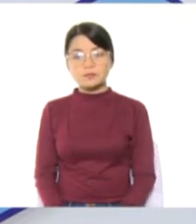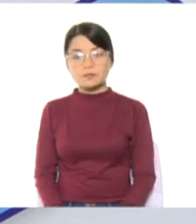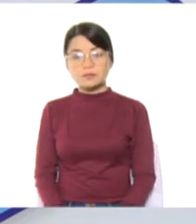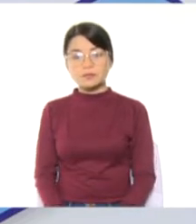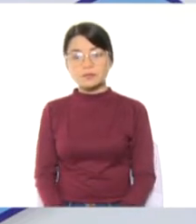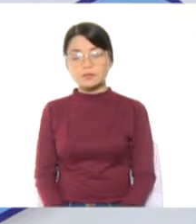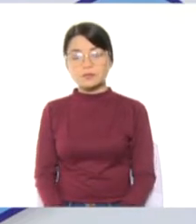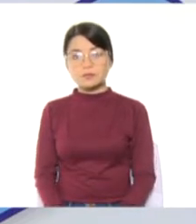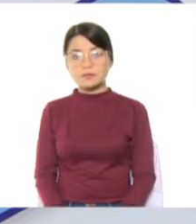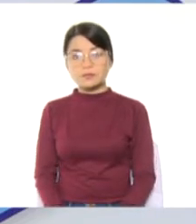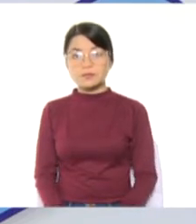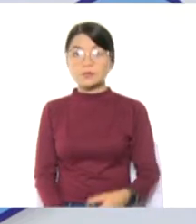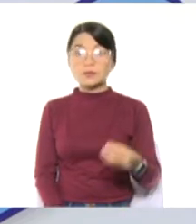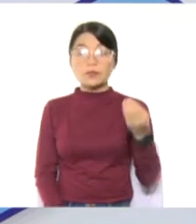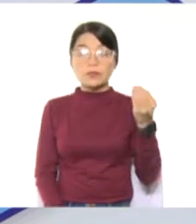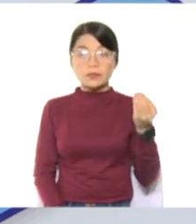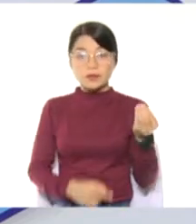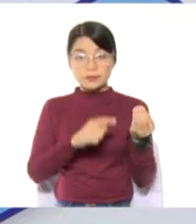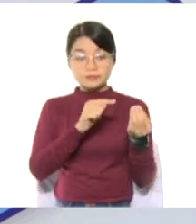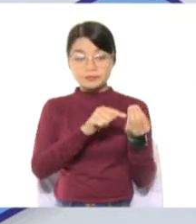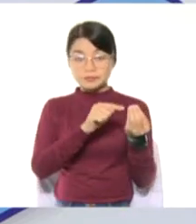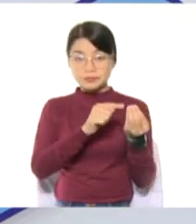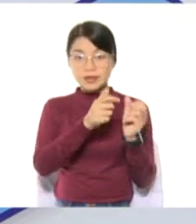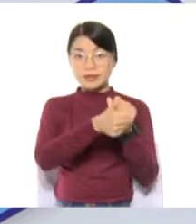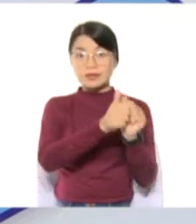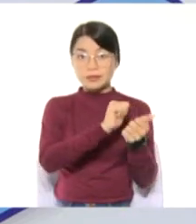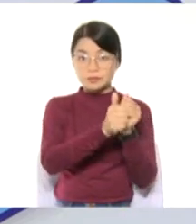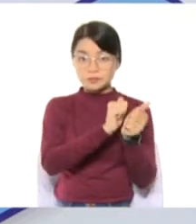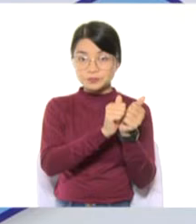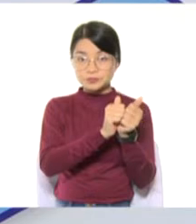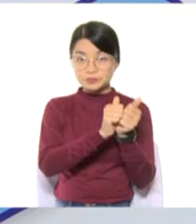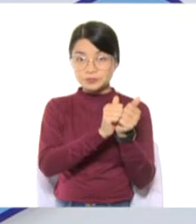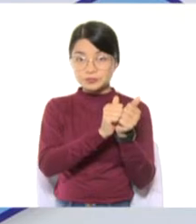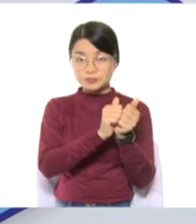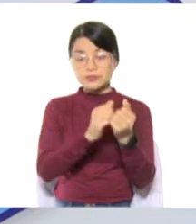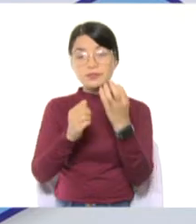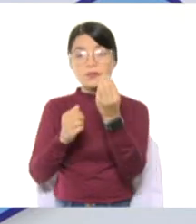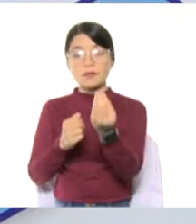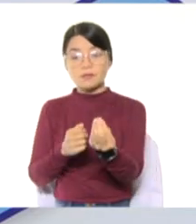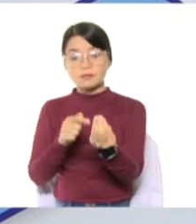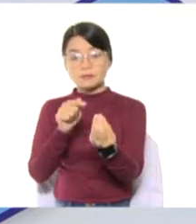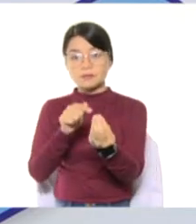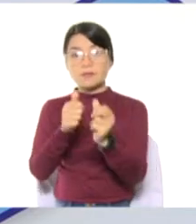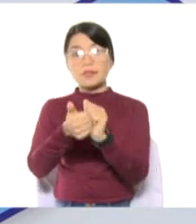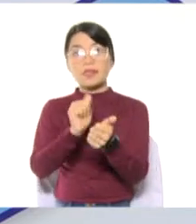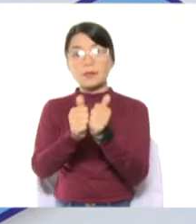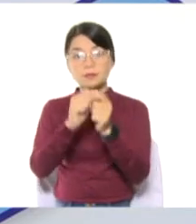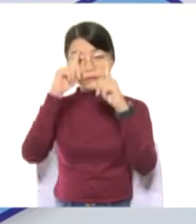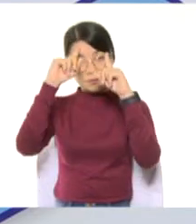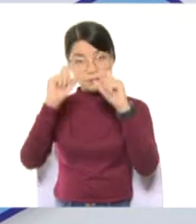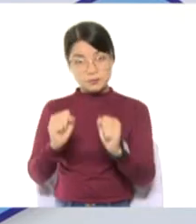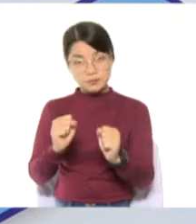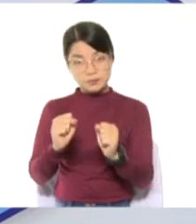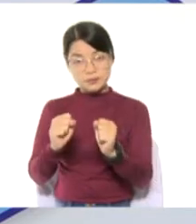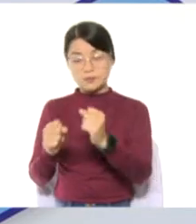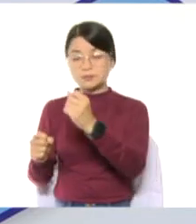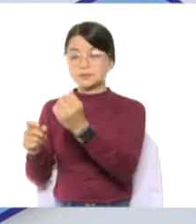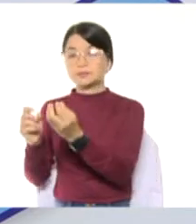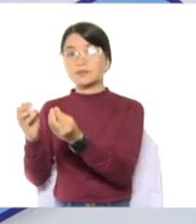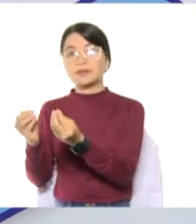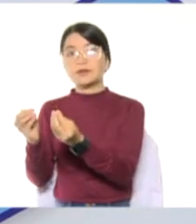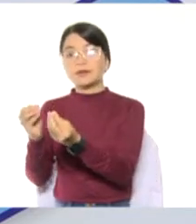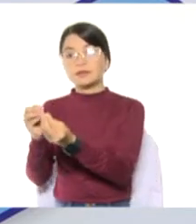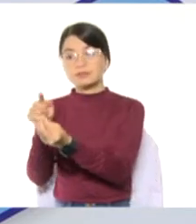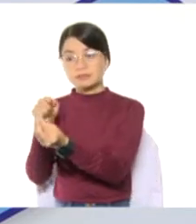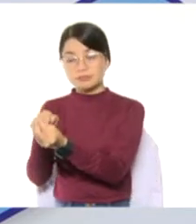es deporte, otra cosa es deporte de alto rendimiento y otra cosa es deporte escolar. Pero las tres se entrelazan dentro de las